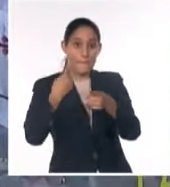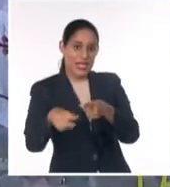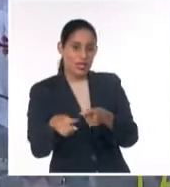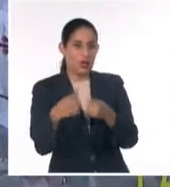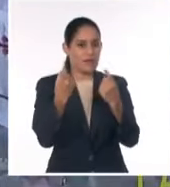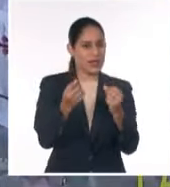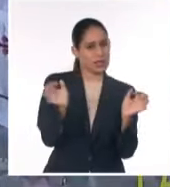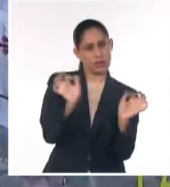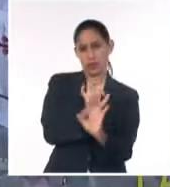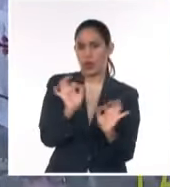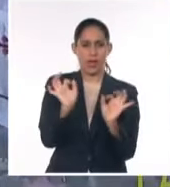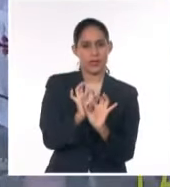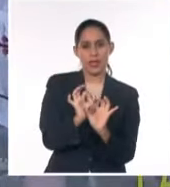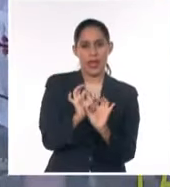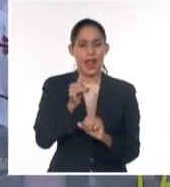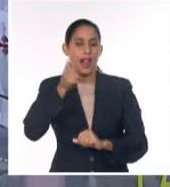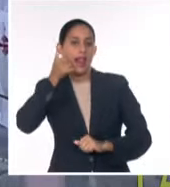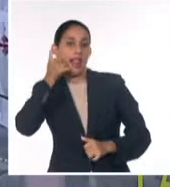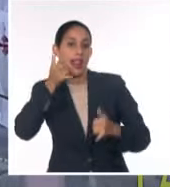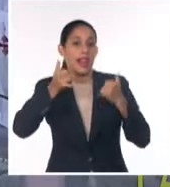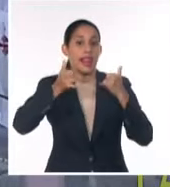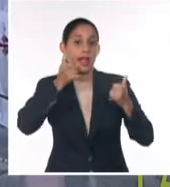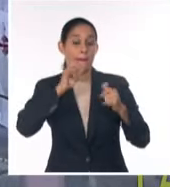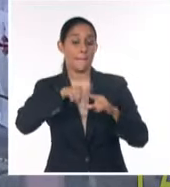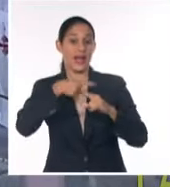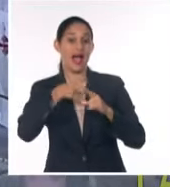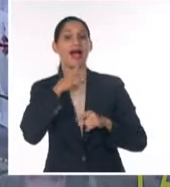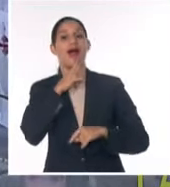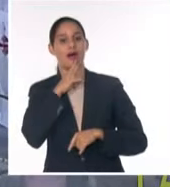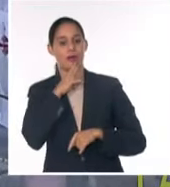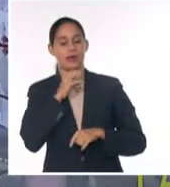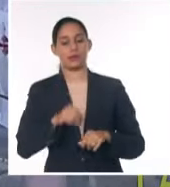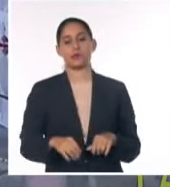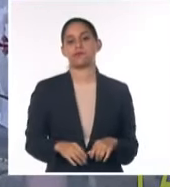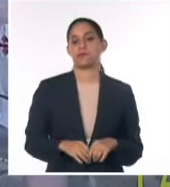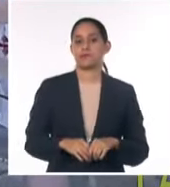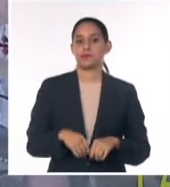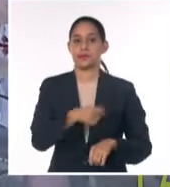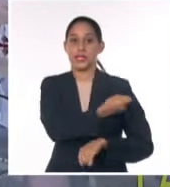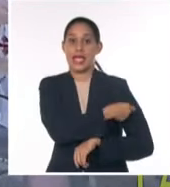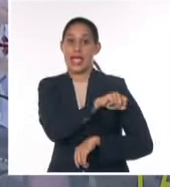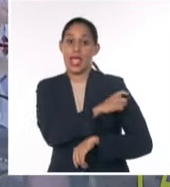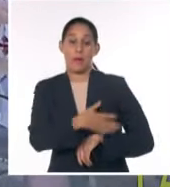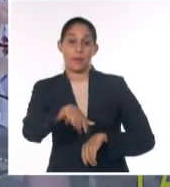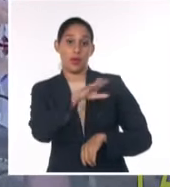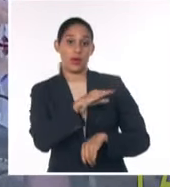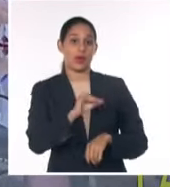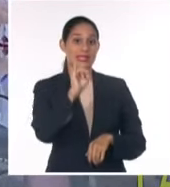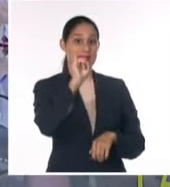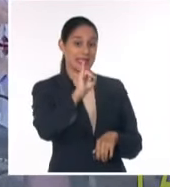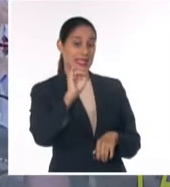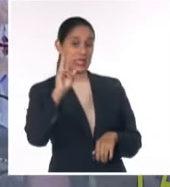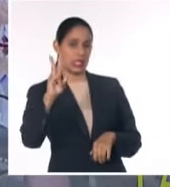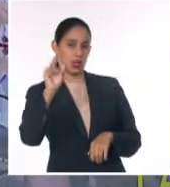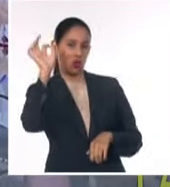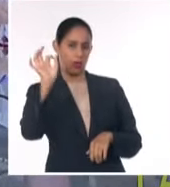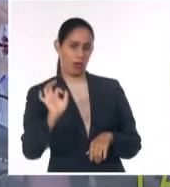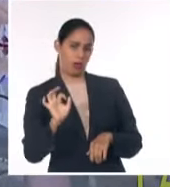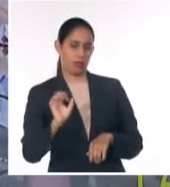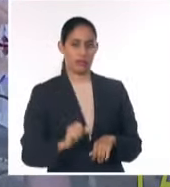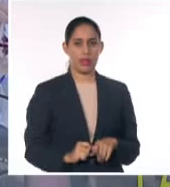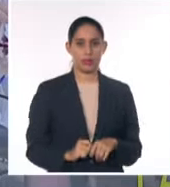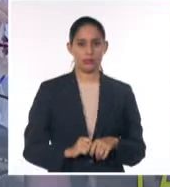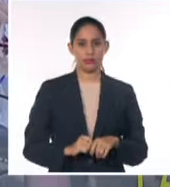recuperar las comunicaciones y el abasto de agua. La población recuperada 72,2%, sin